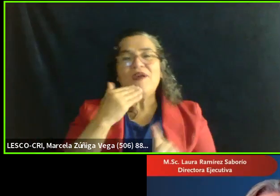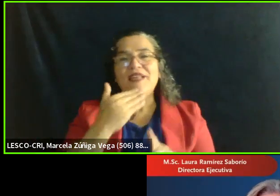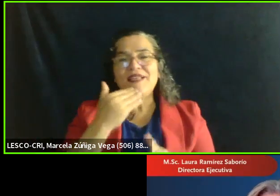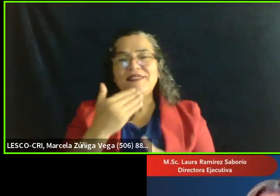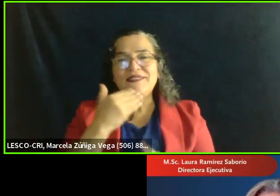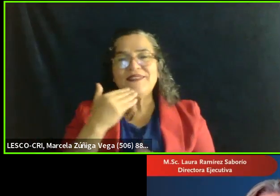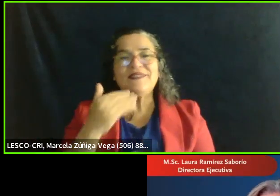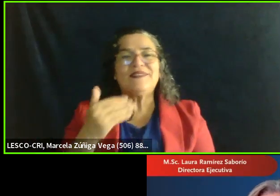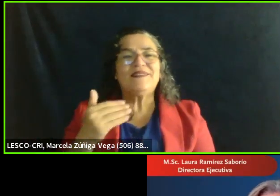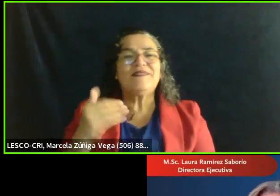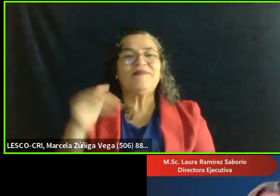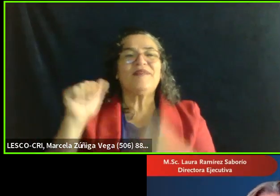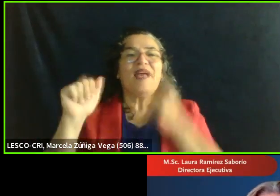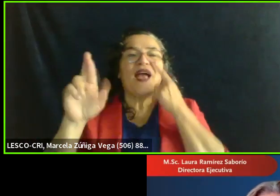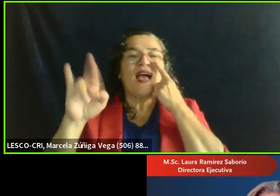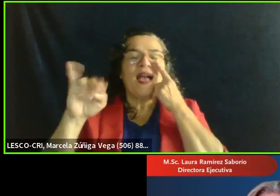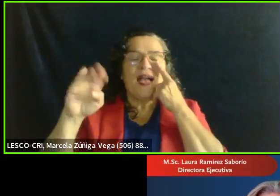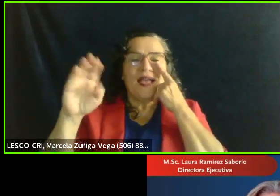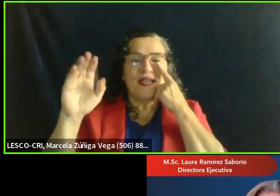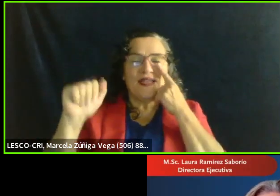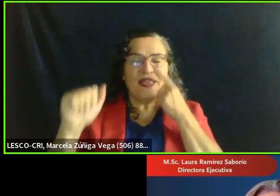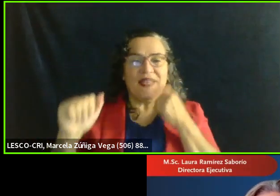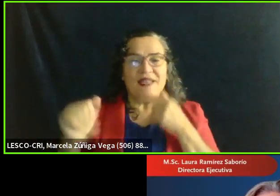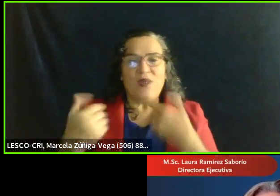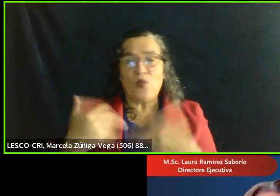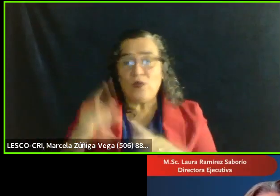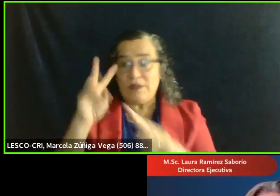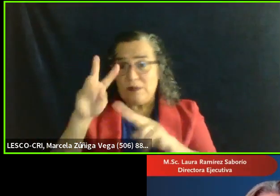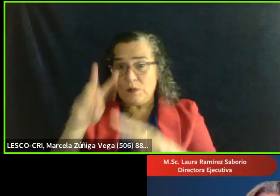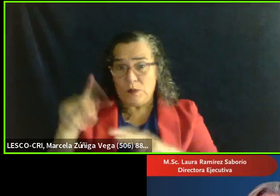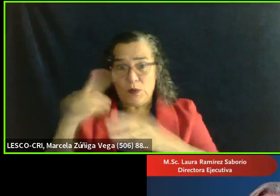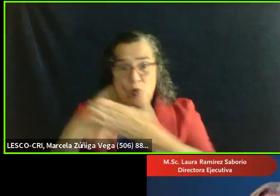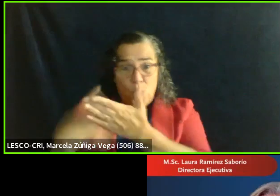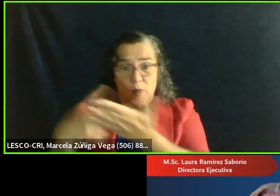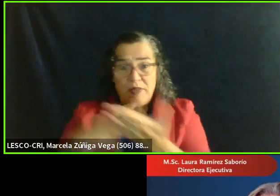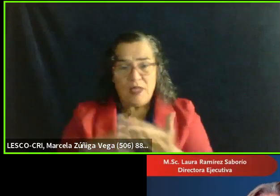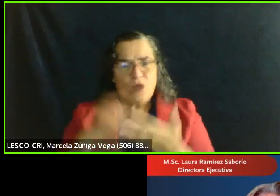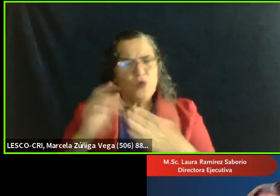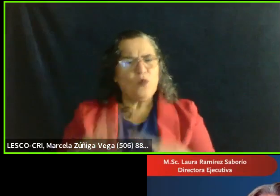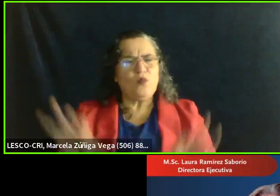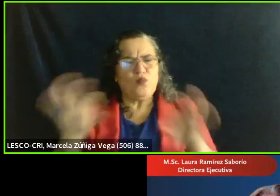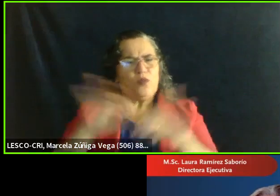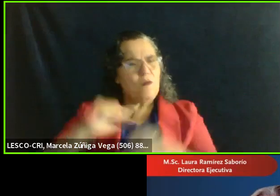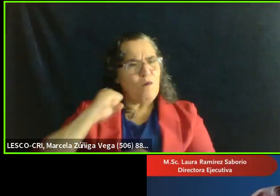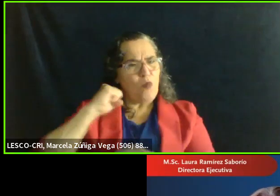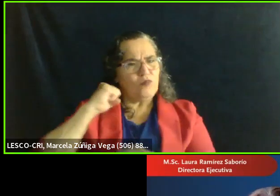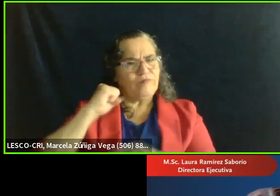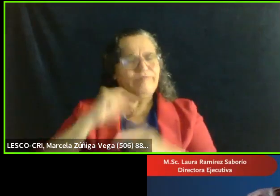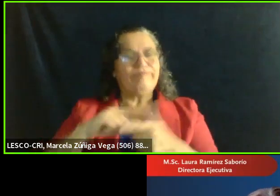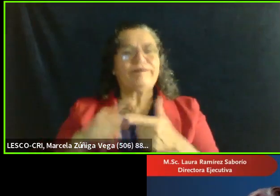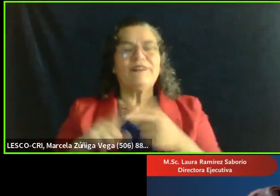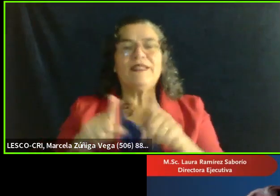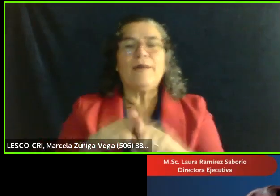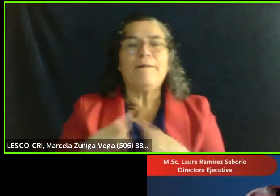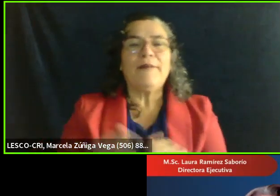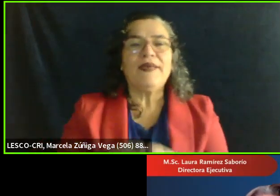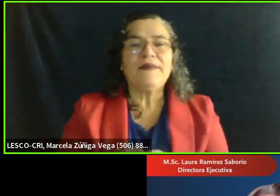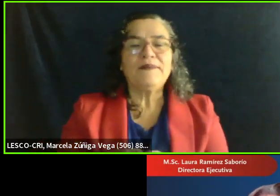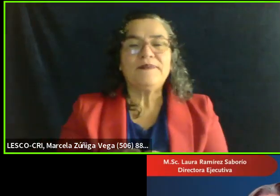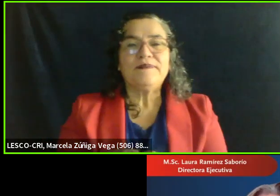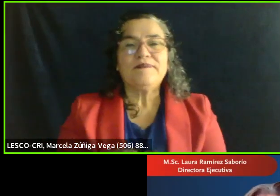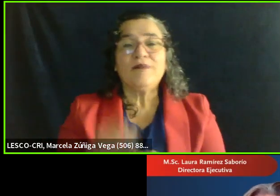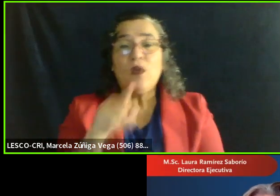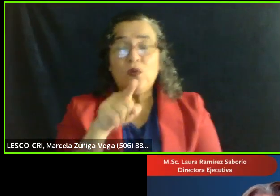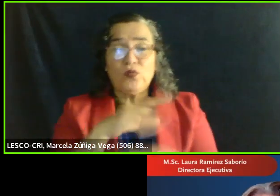presentación, que como usted verá en los comentarios, ha resultado muy importante y potente. Y finalmente, también Ariana, a usted y a todas